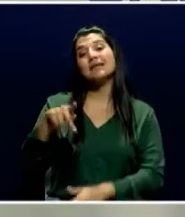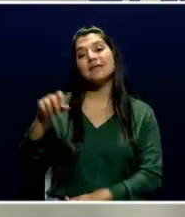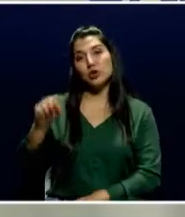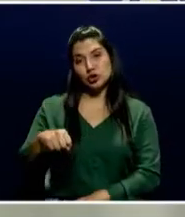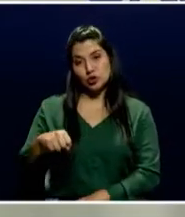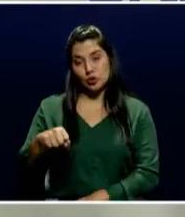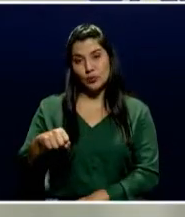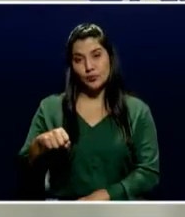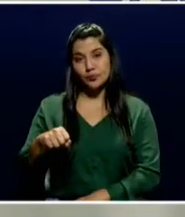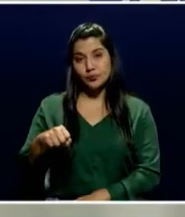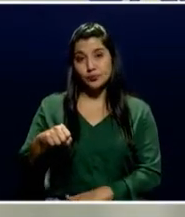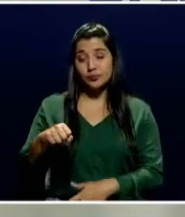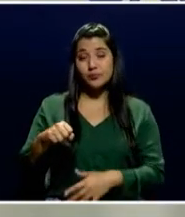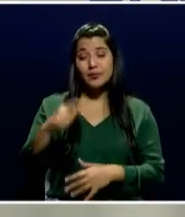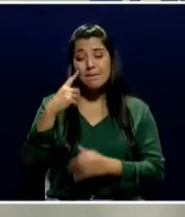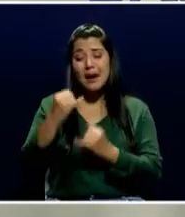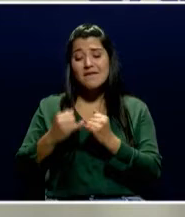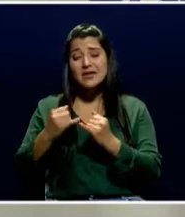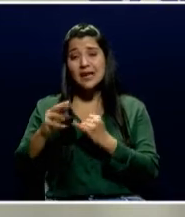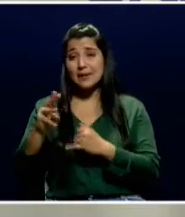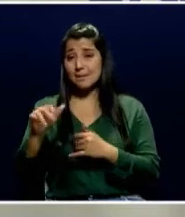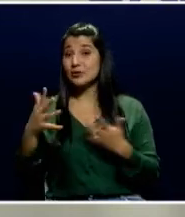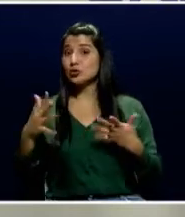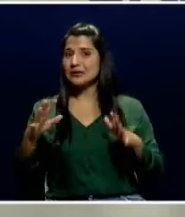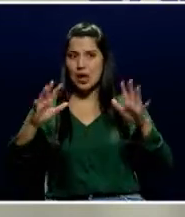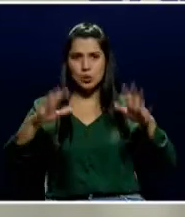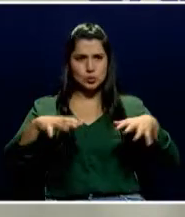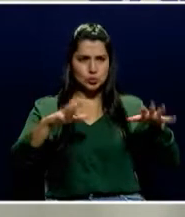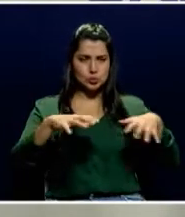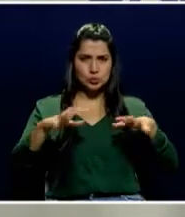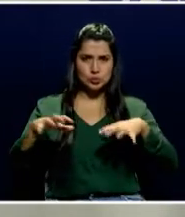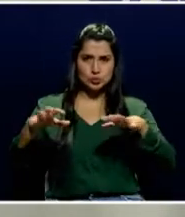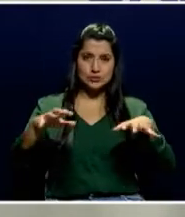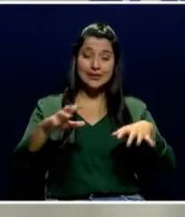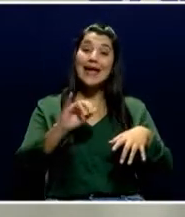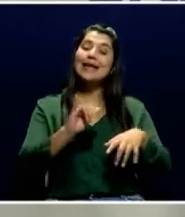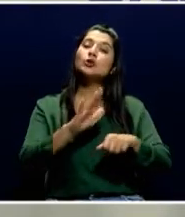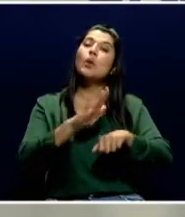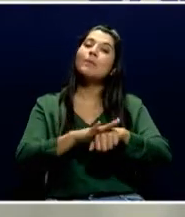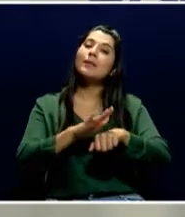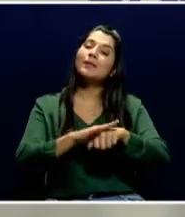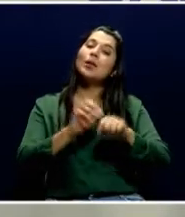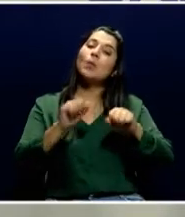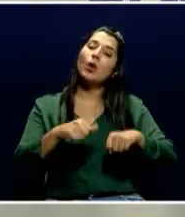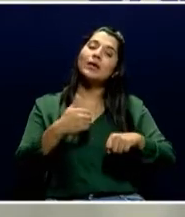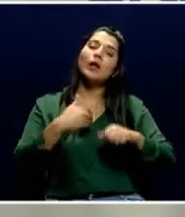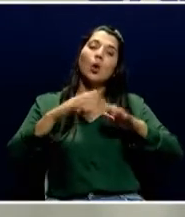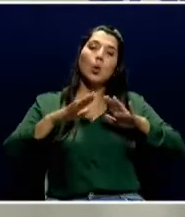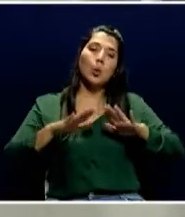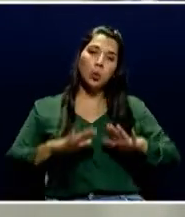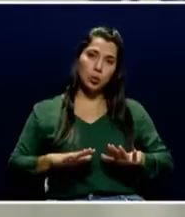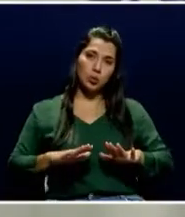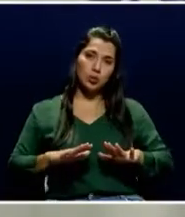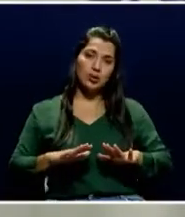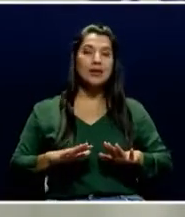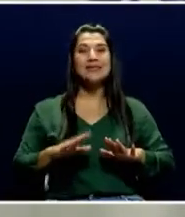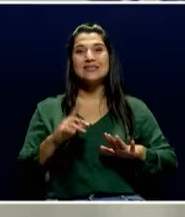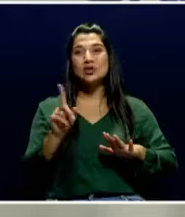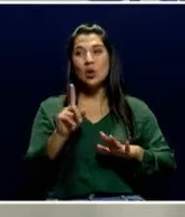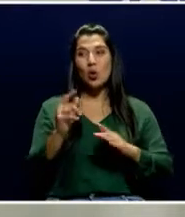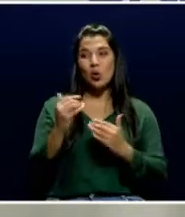país. Para finales de mayo ya estaría consolidado. Eso nos va a permitir tener un alivio en términos del racionamiento del